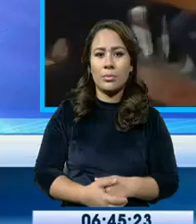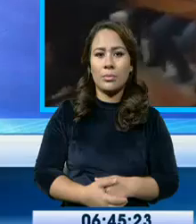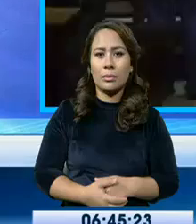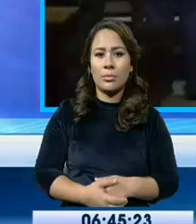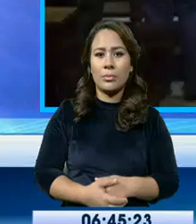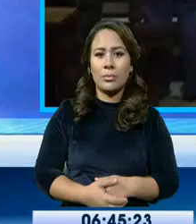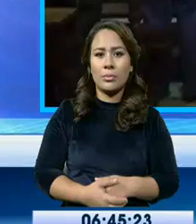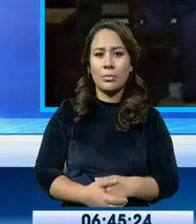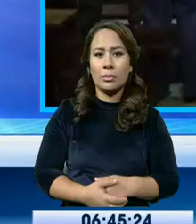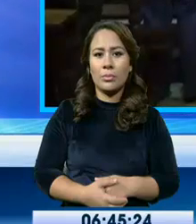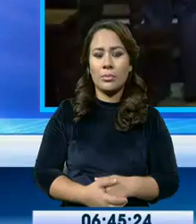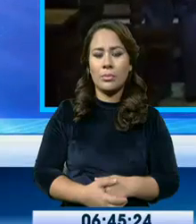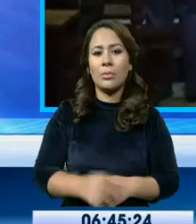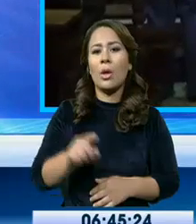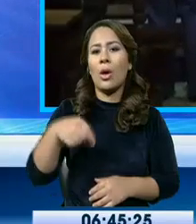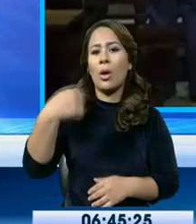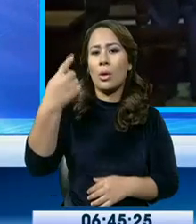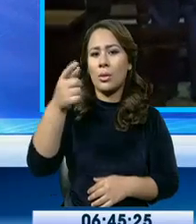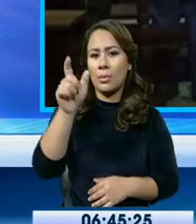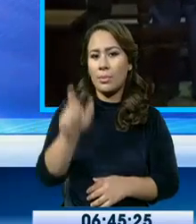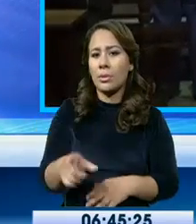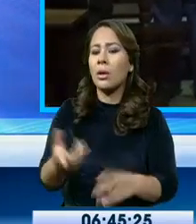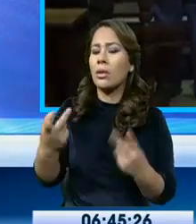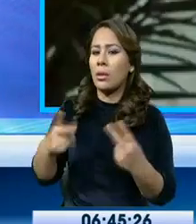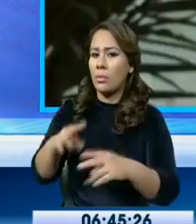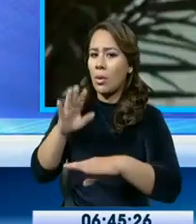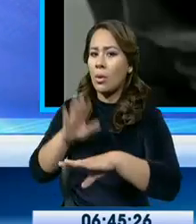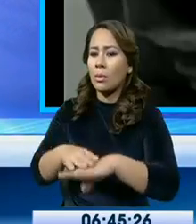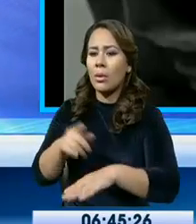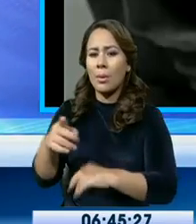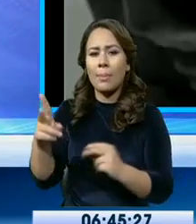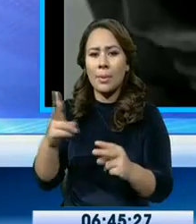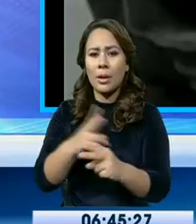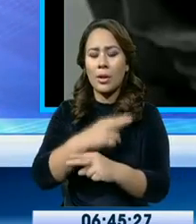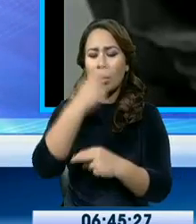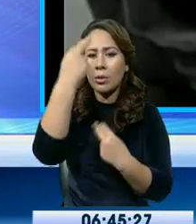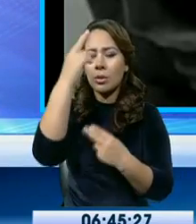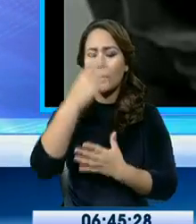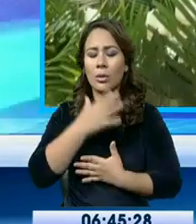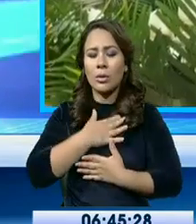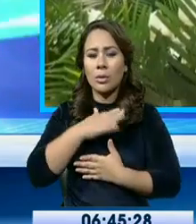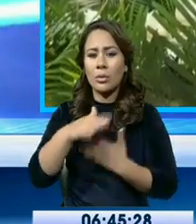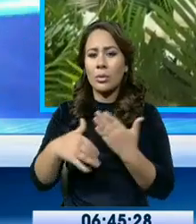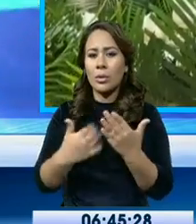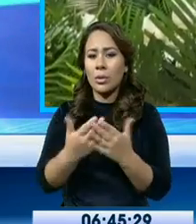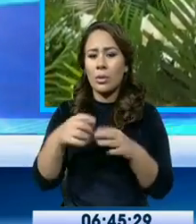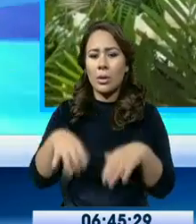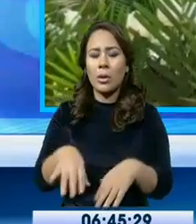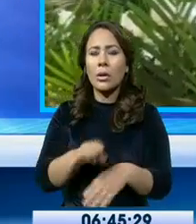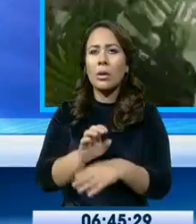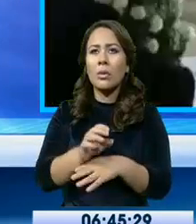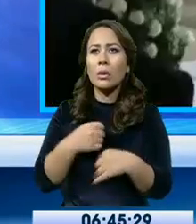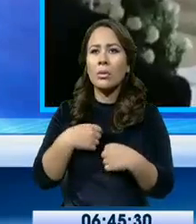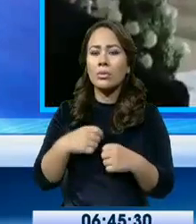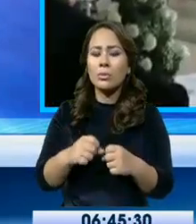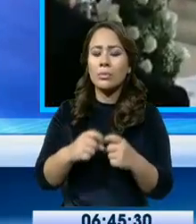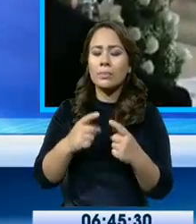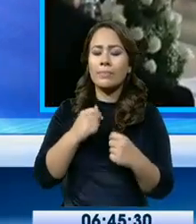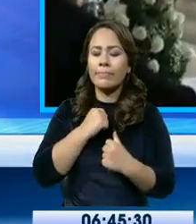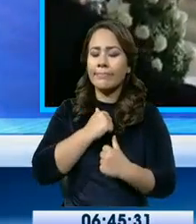también implicada en este lamentable caso que conmocionó a toda una ciudadanía y al país entero.